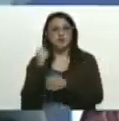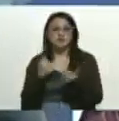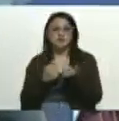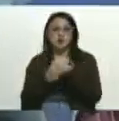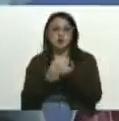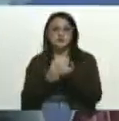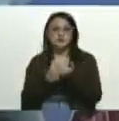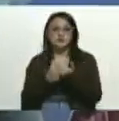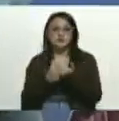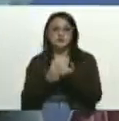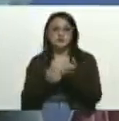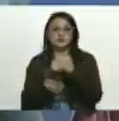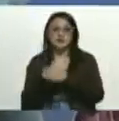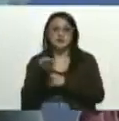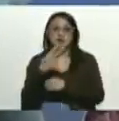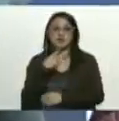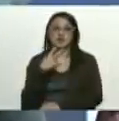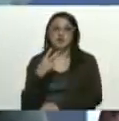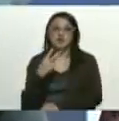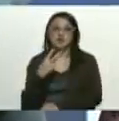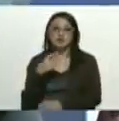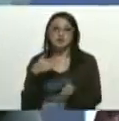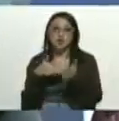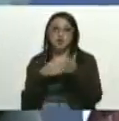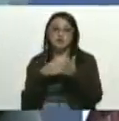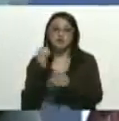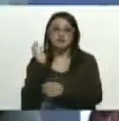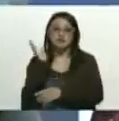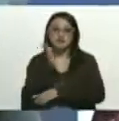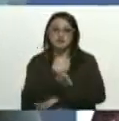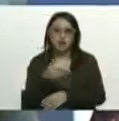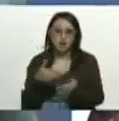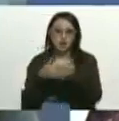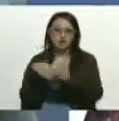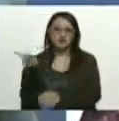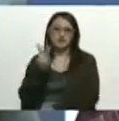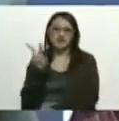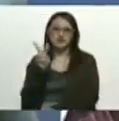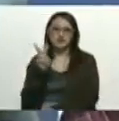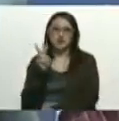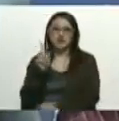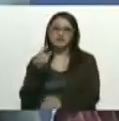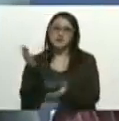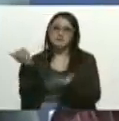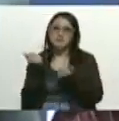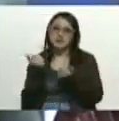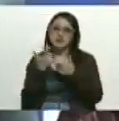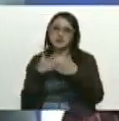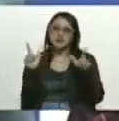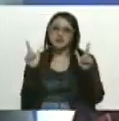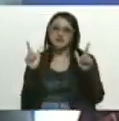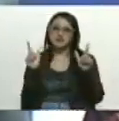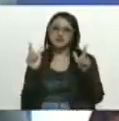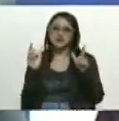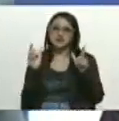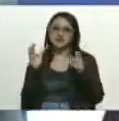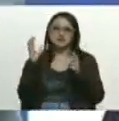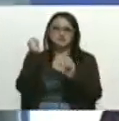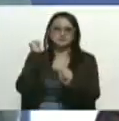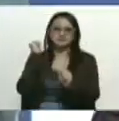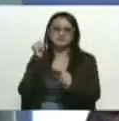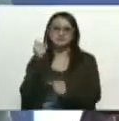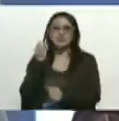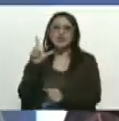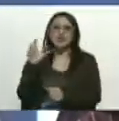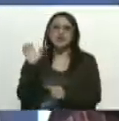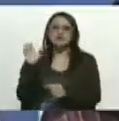contribuir a elevar su voz en contra de las sanciones contra Venezuela y además exigir la liberación del diplomático Alex Saab.